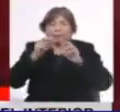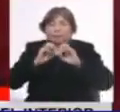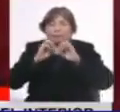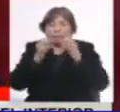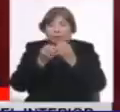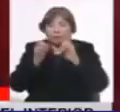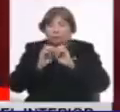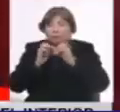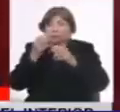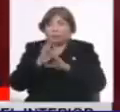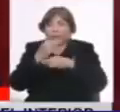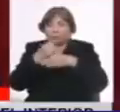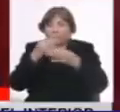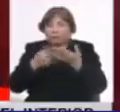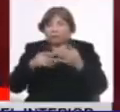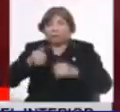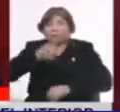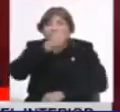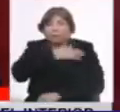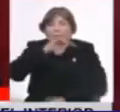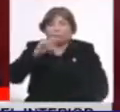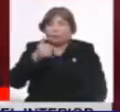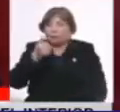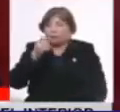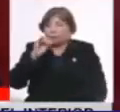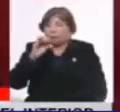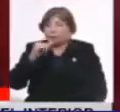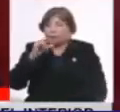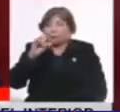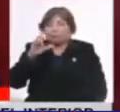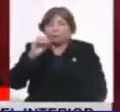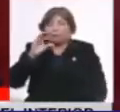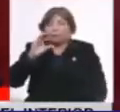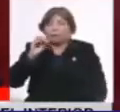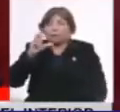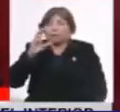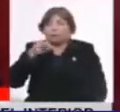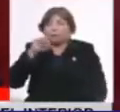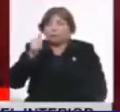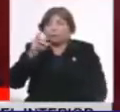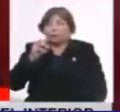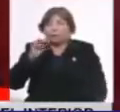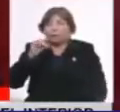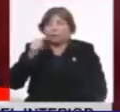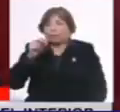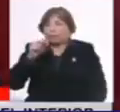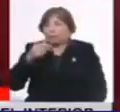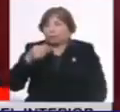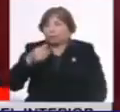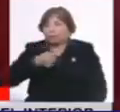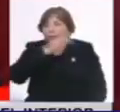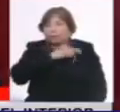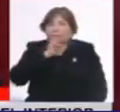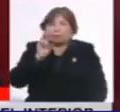comisión conformada por el coronel Harvey Julio Colchado Guamaní,